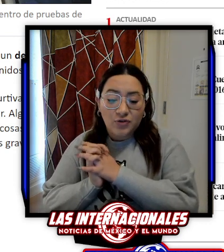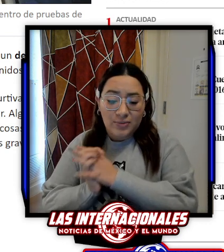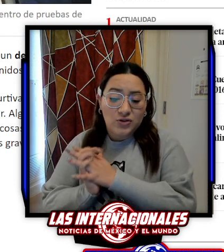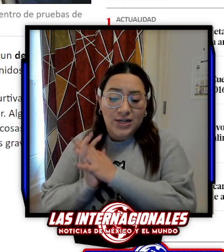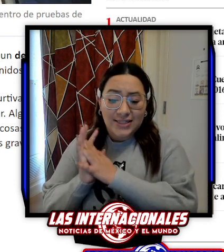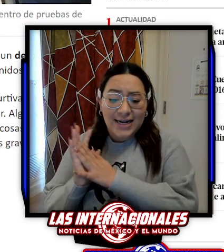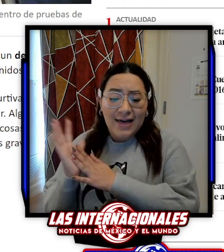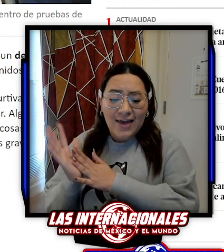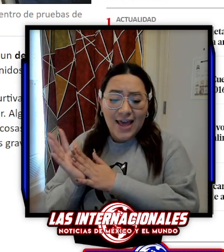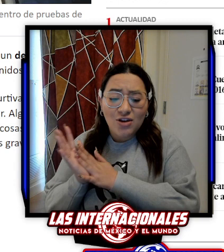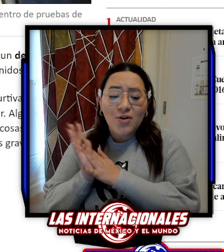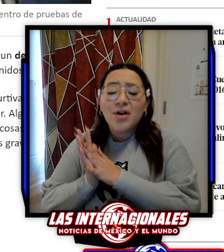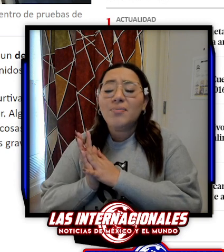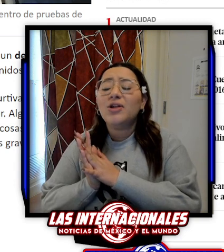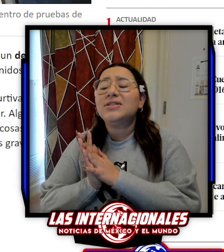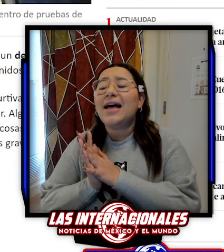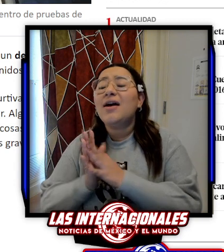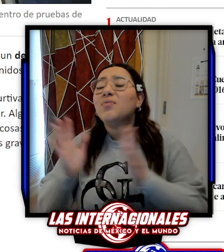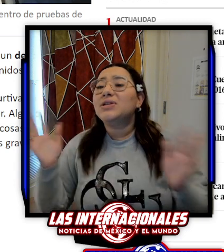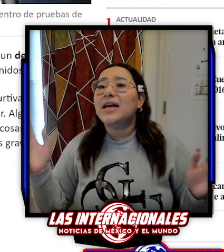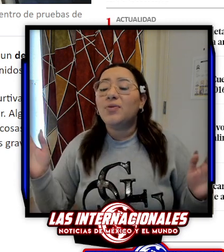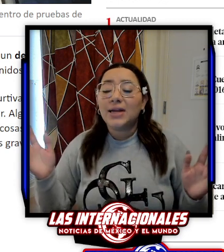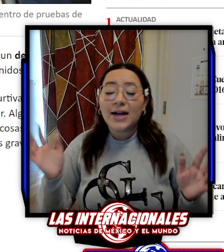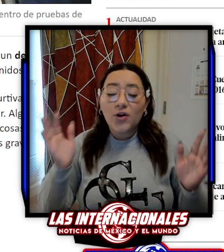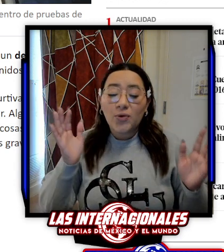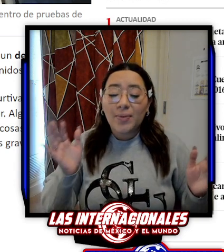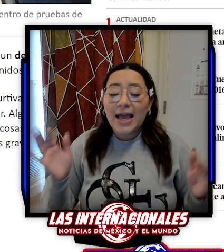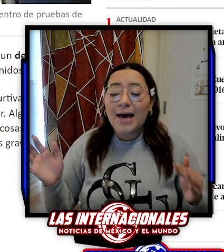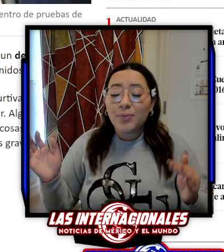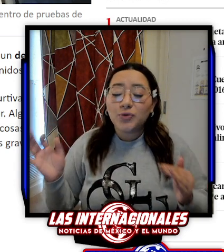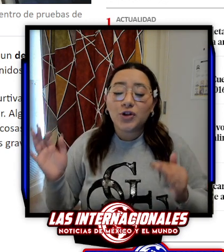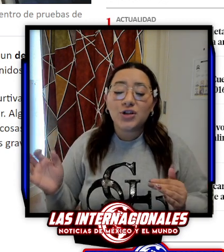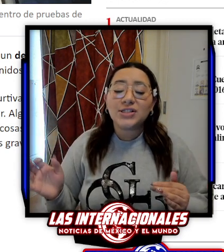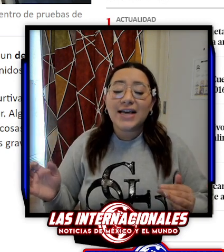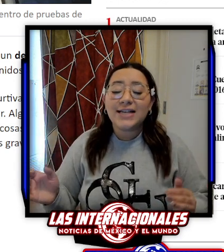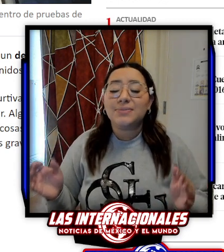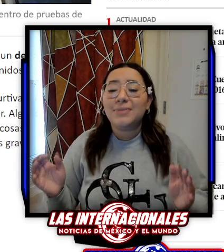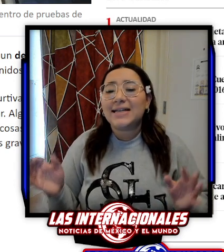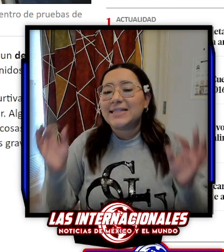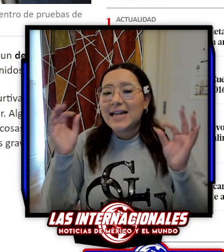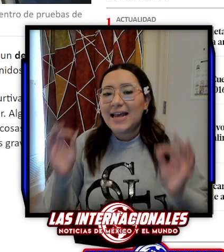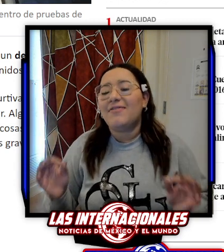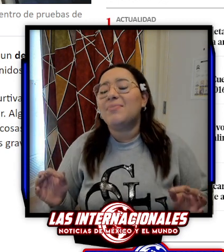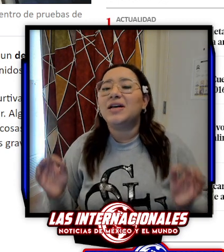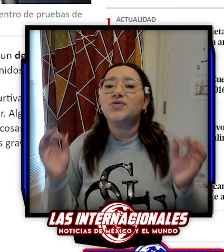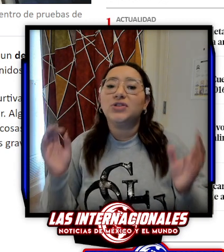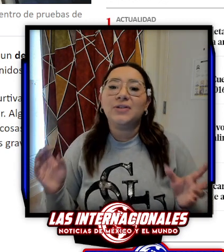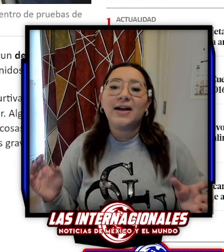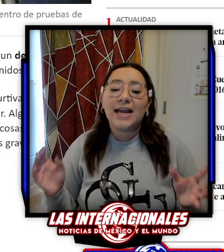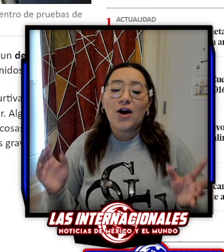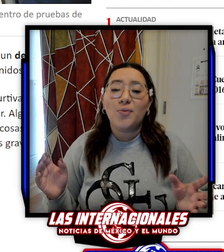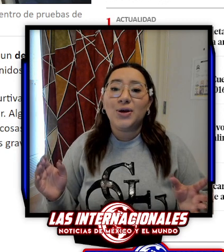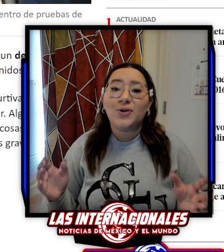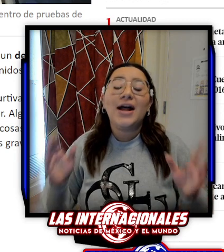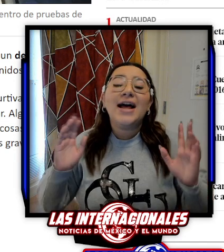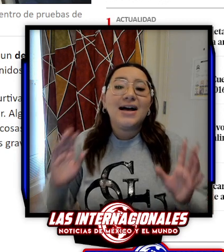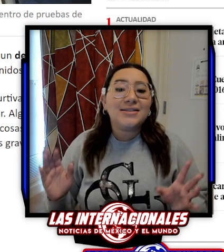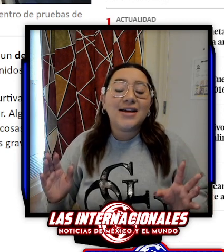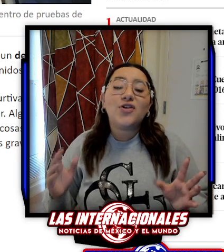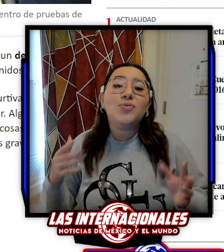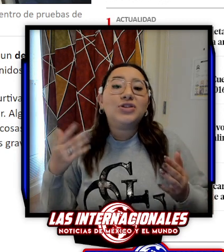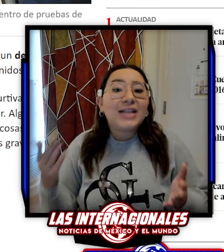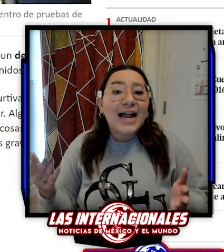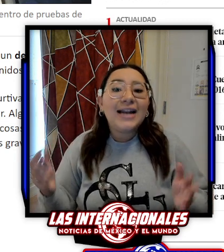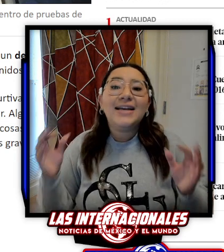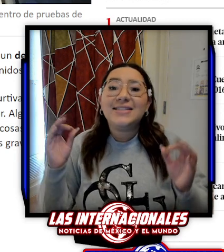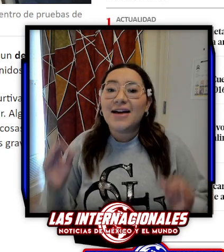tiene mucha información acerca de ello, pero esta pues la denominan como BA.2, que es más leve, más furtiva que la Omicron. Así